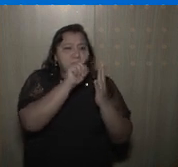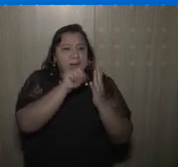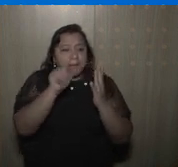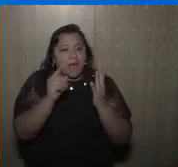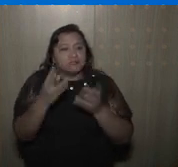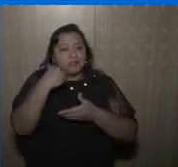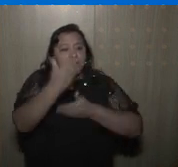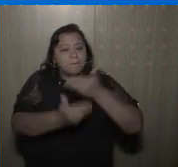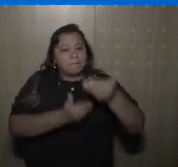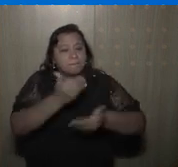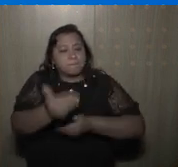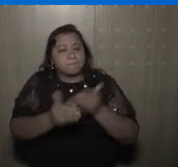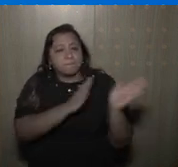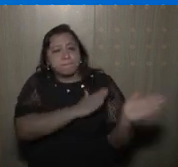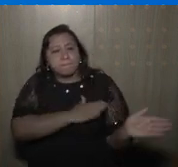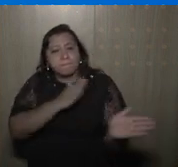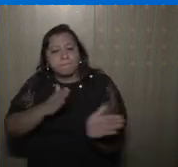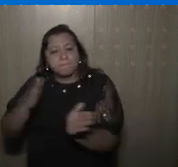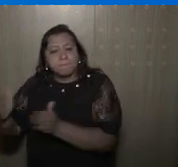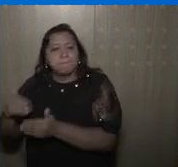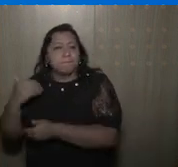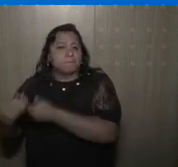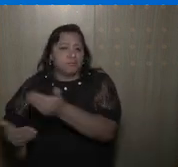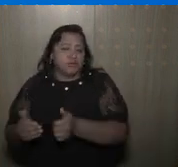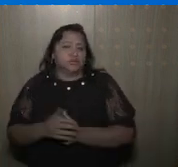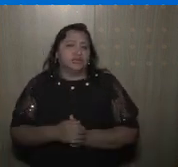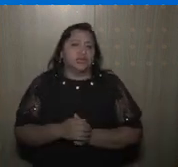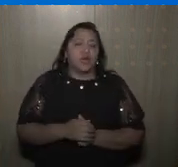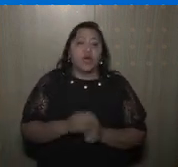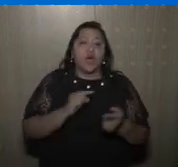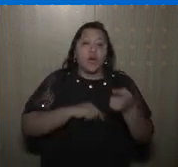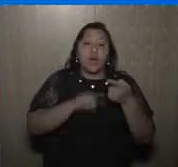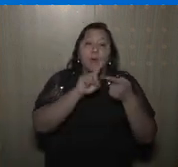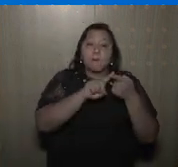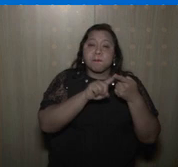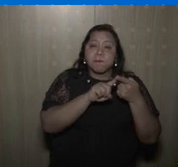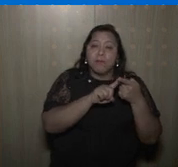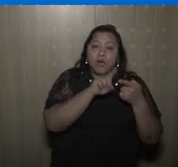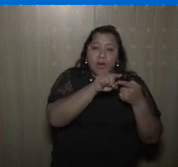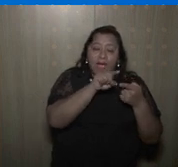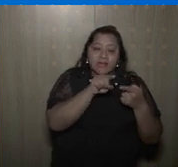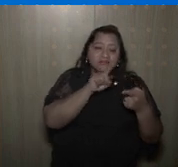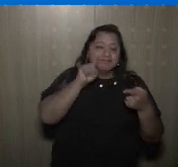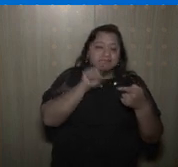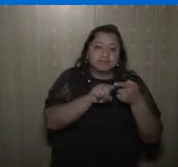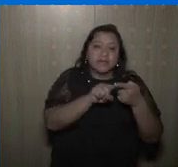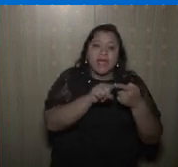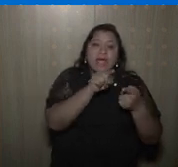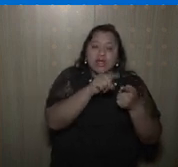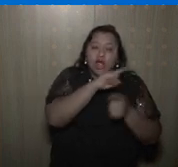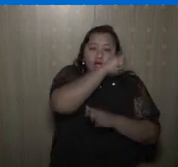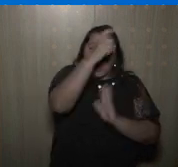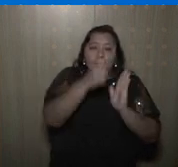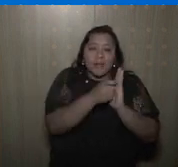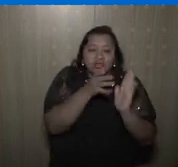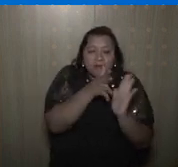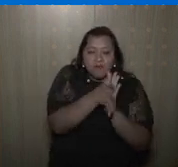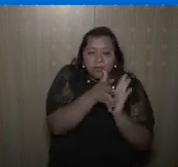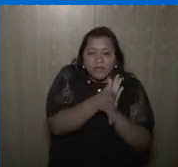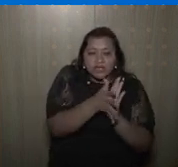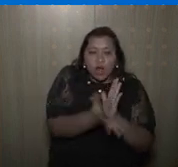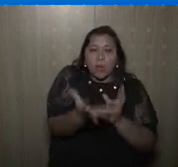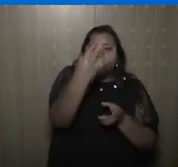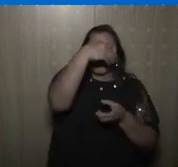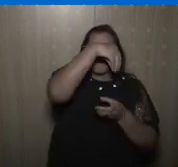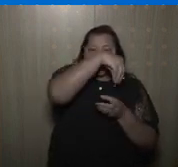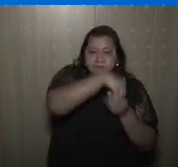proceso. Actualmente se cuenta con una pestaña única en la cual se carga la información y toda la comunicación con la institución se hace a